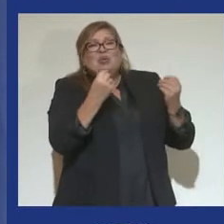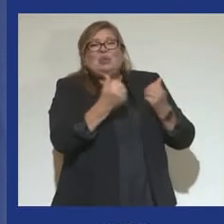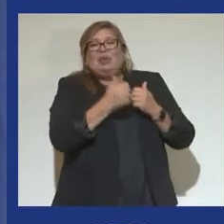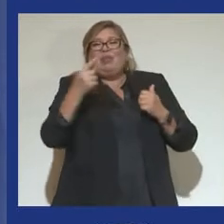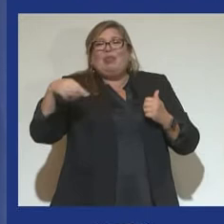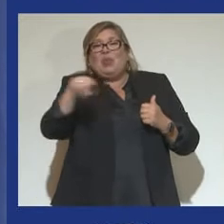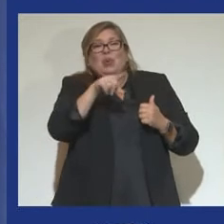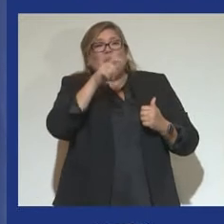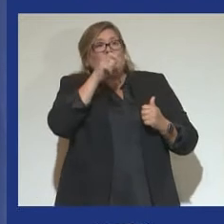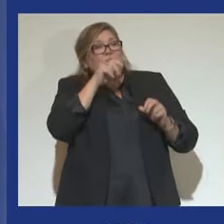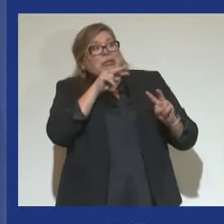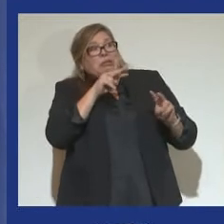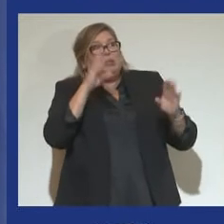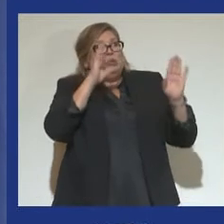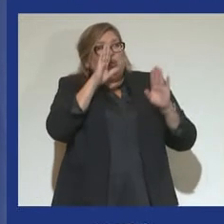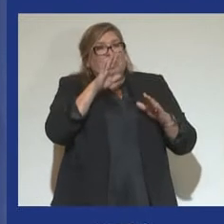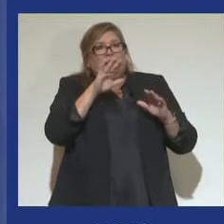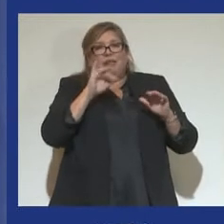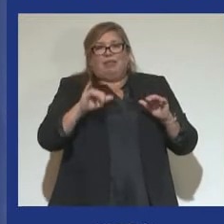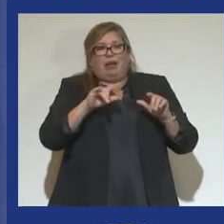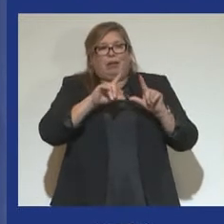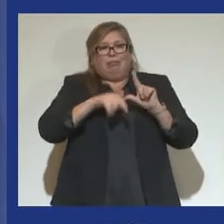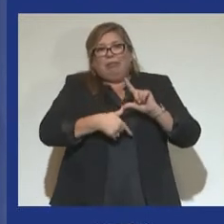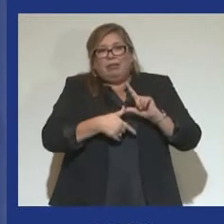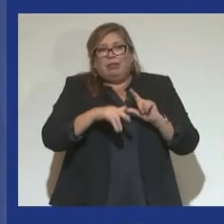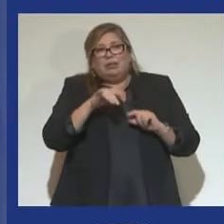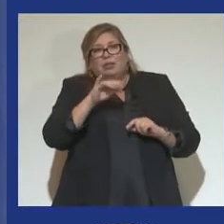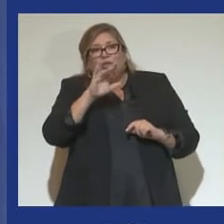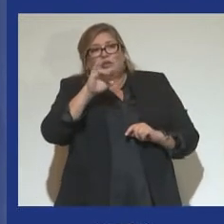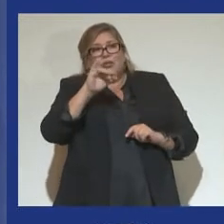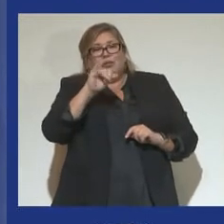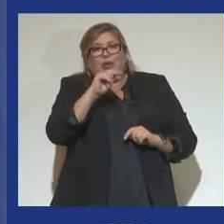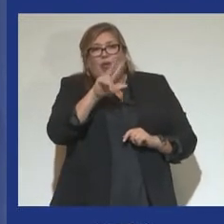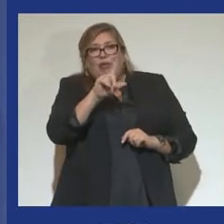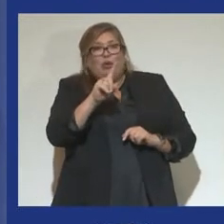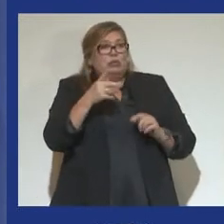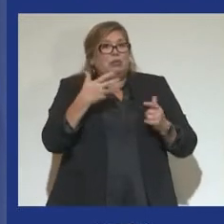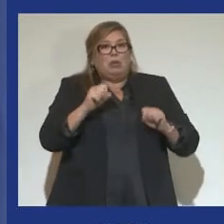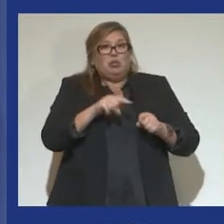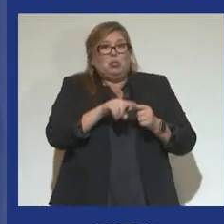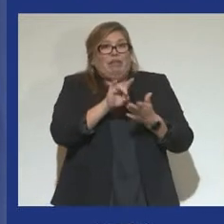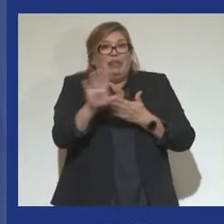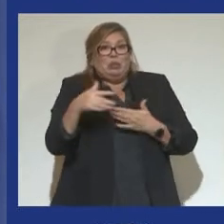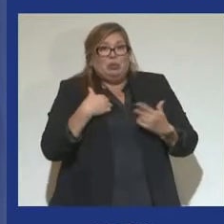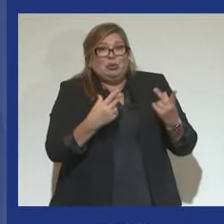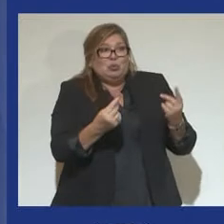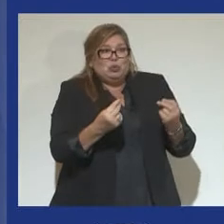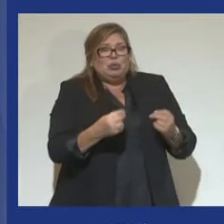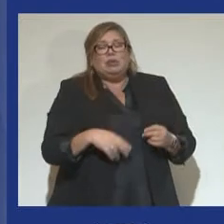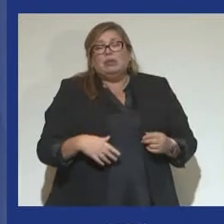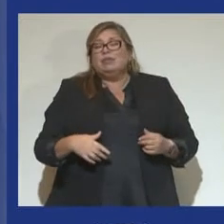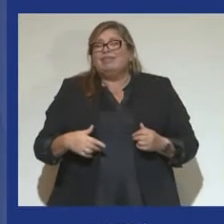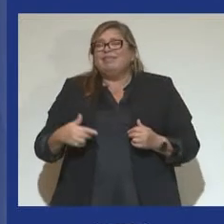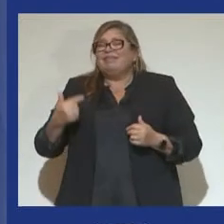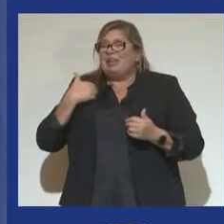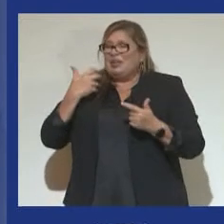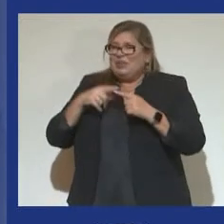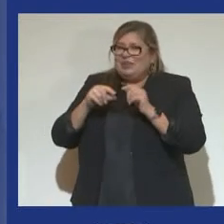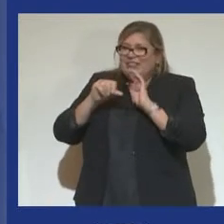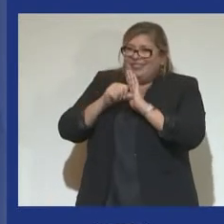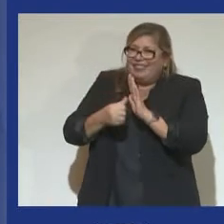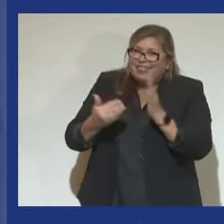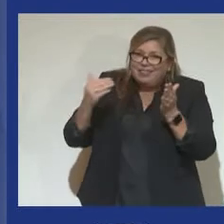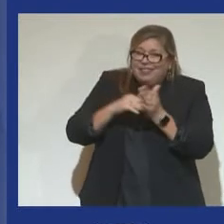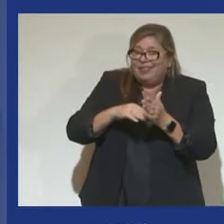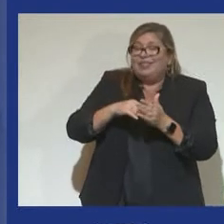que estamos comprometidos y que la razón por la cual amplificó el punto hoy lo he hecho varias veces en la presentación es que